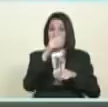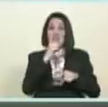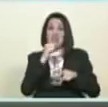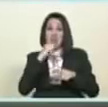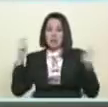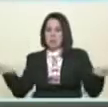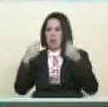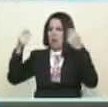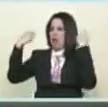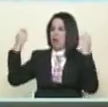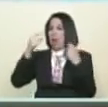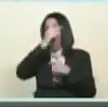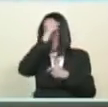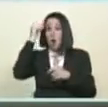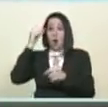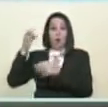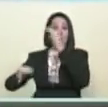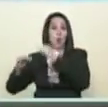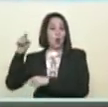esto? Julio Borges.